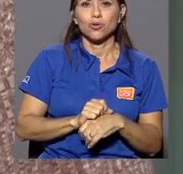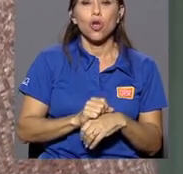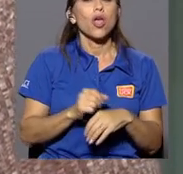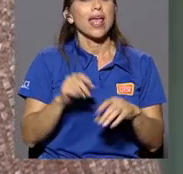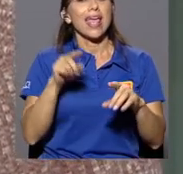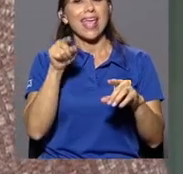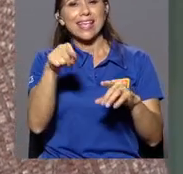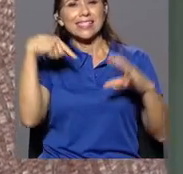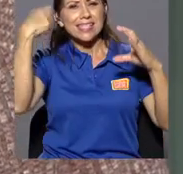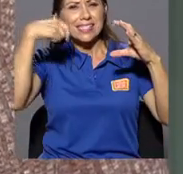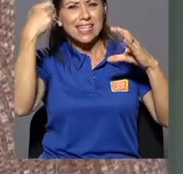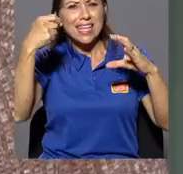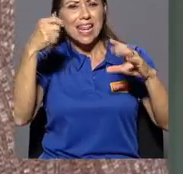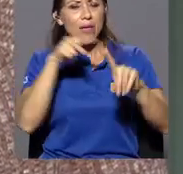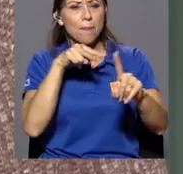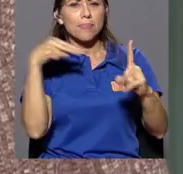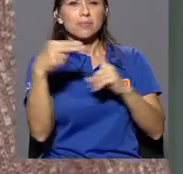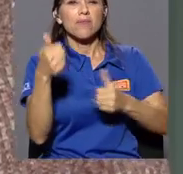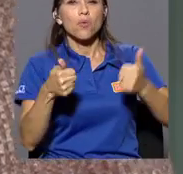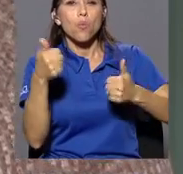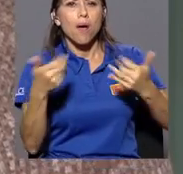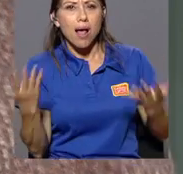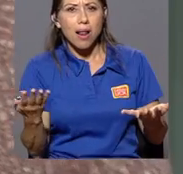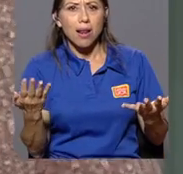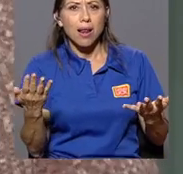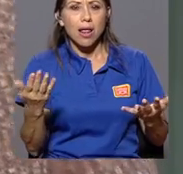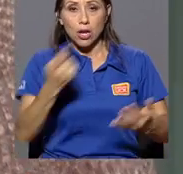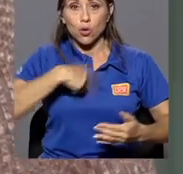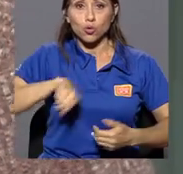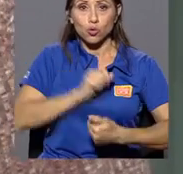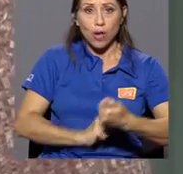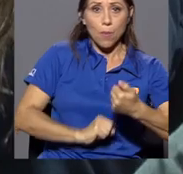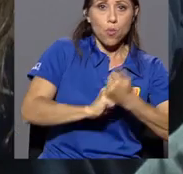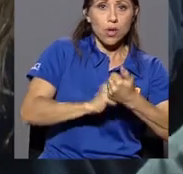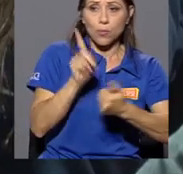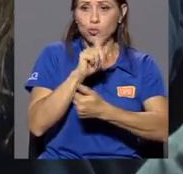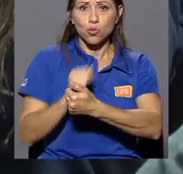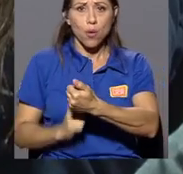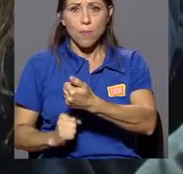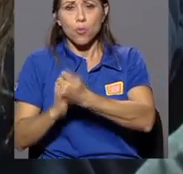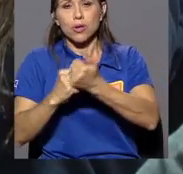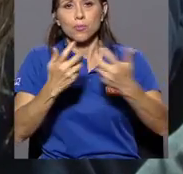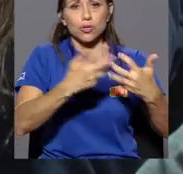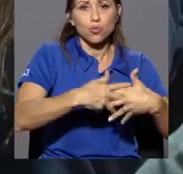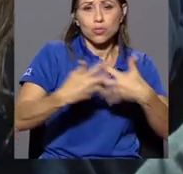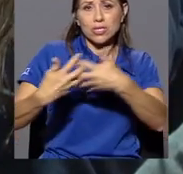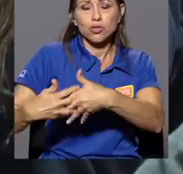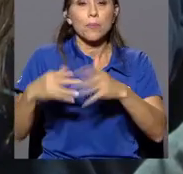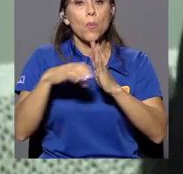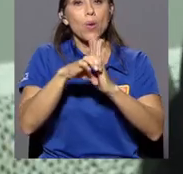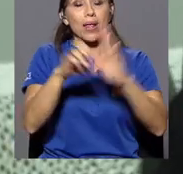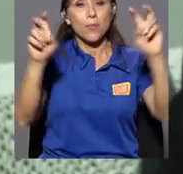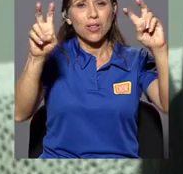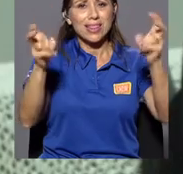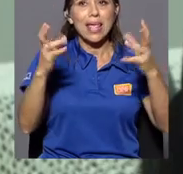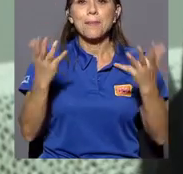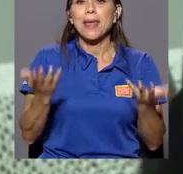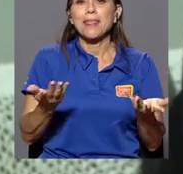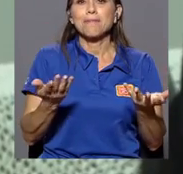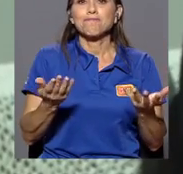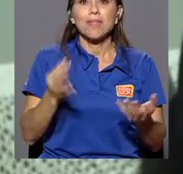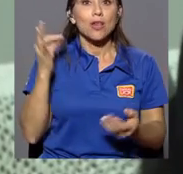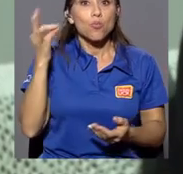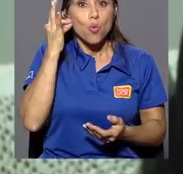cine está construido? ¿De qué manera apoyamos o no una u otra industria, ¿verdad? Por ejemplo, el tema de cuánto les cuesta a las